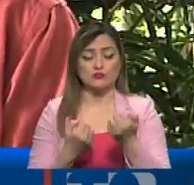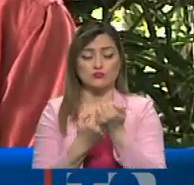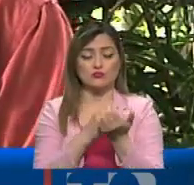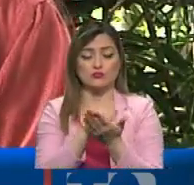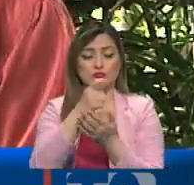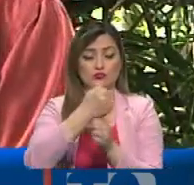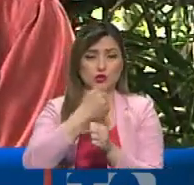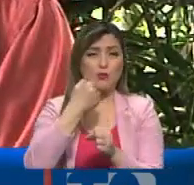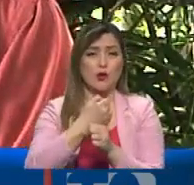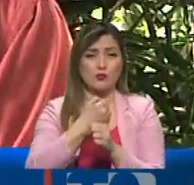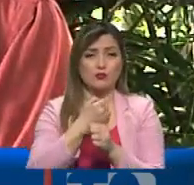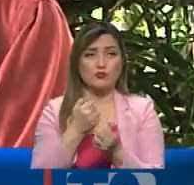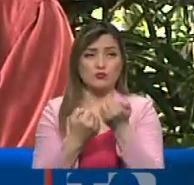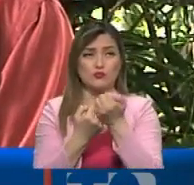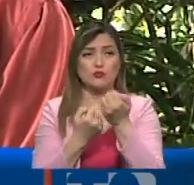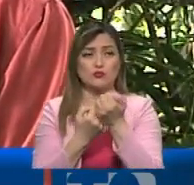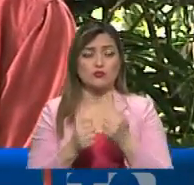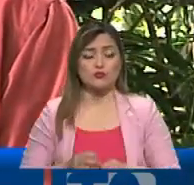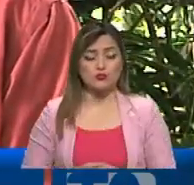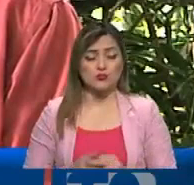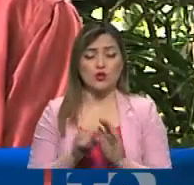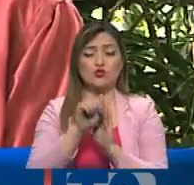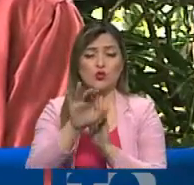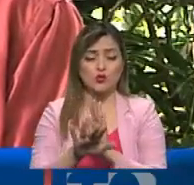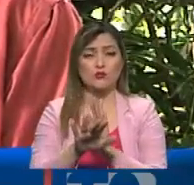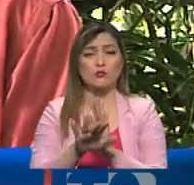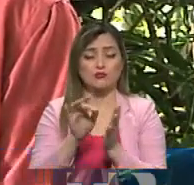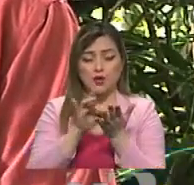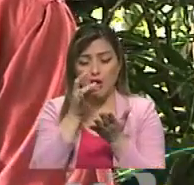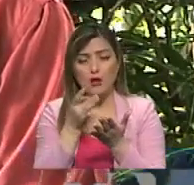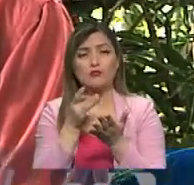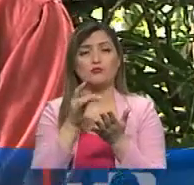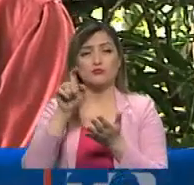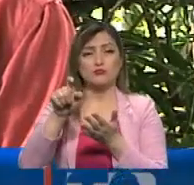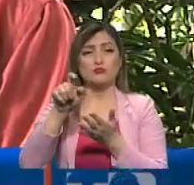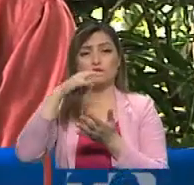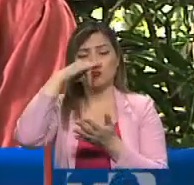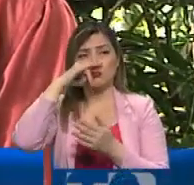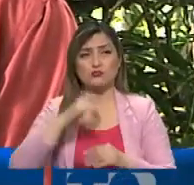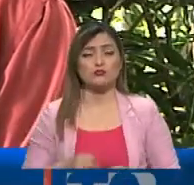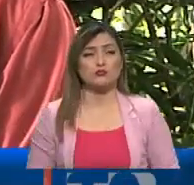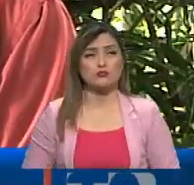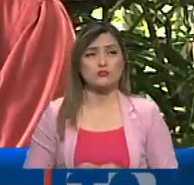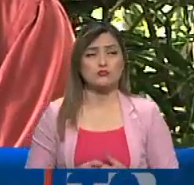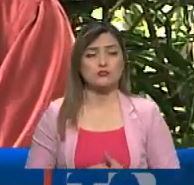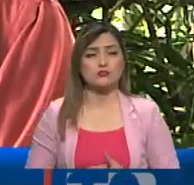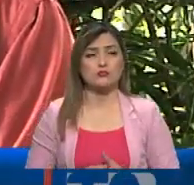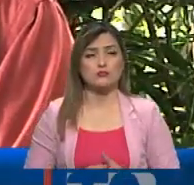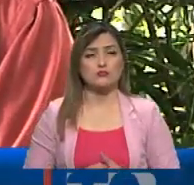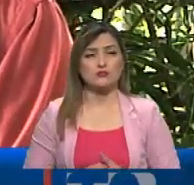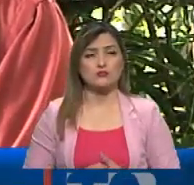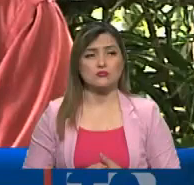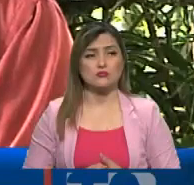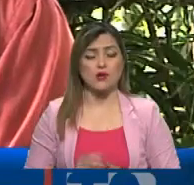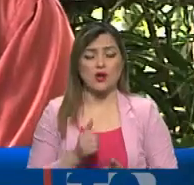semanita de trabajo, entonces le damos algo más para la medicina a veces cuando necesita el niño, pero es poco lo